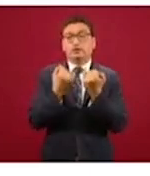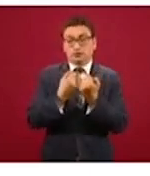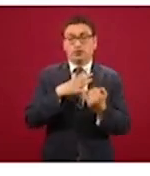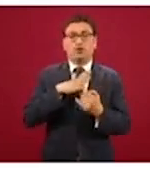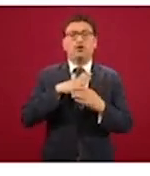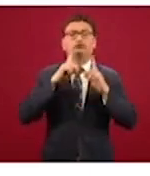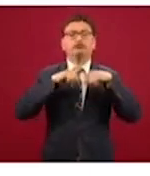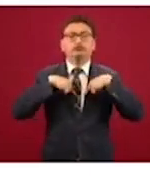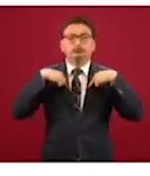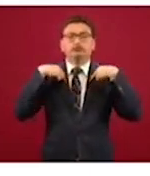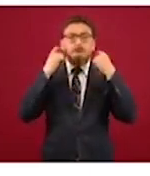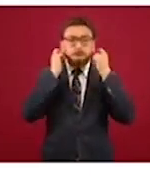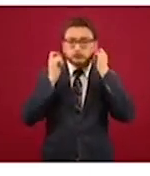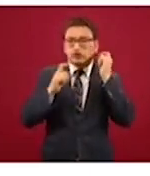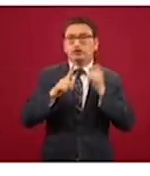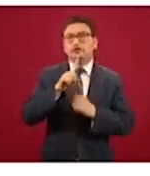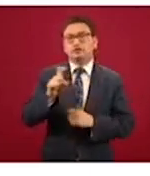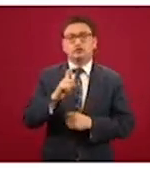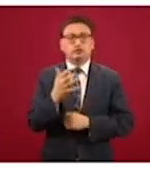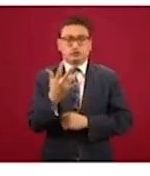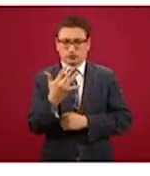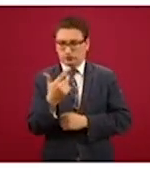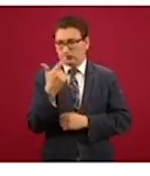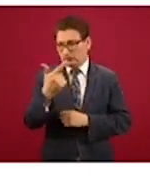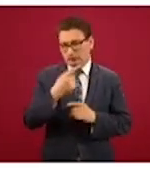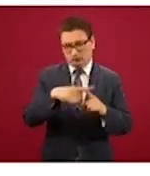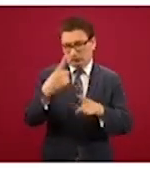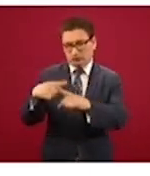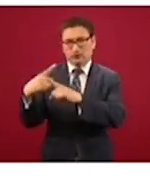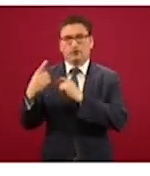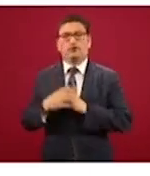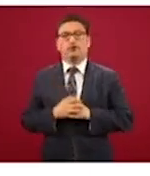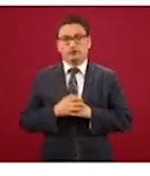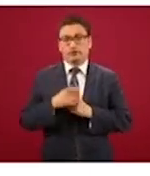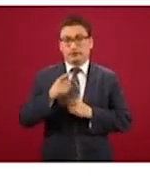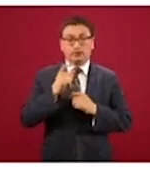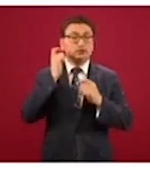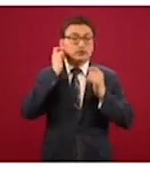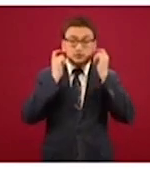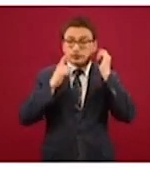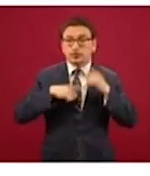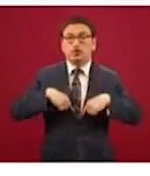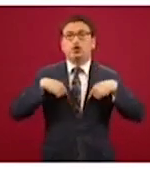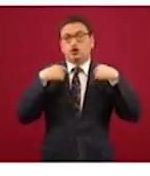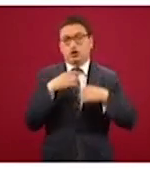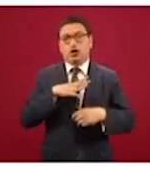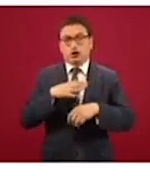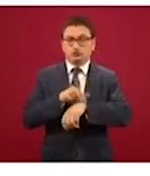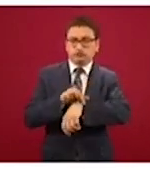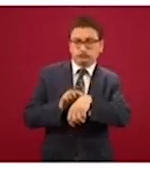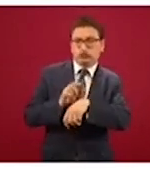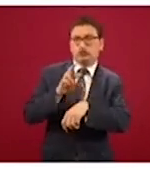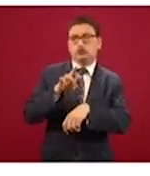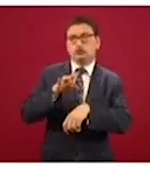joyas, alrededor de 157 joyas. Al interior de estas joyas hay tres Rolex y una serie